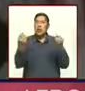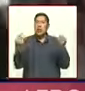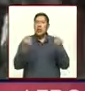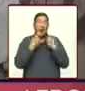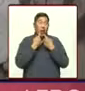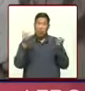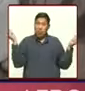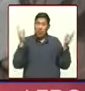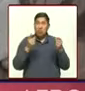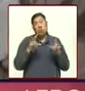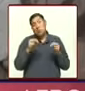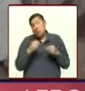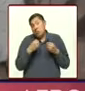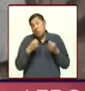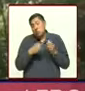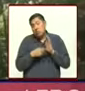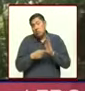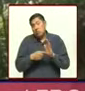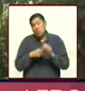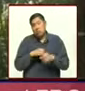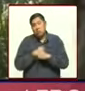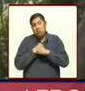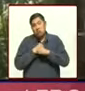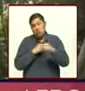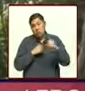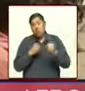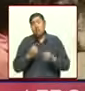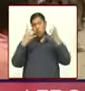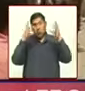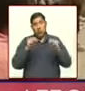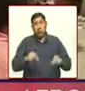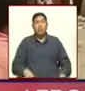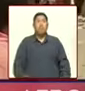la popularidad de la saya no se dan a conocer mucho.